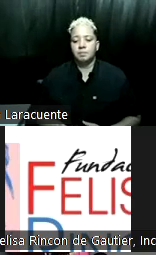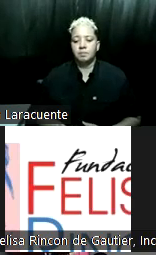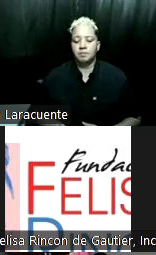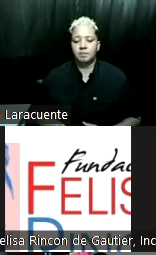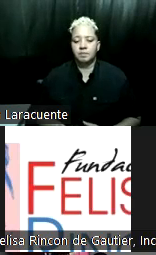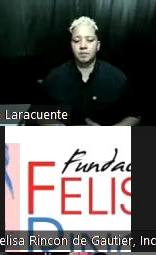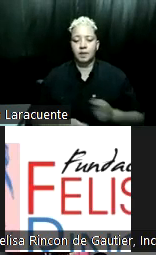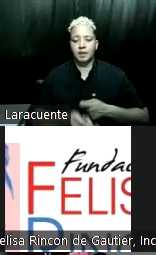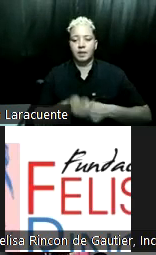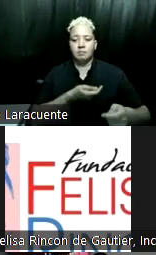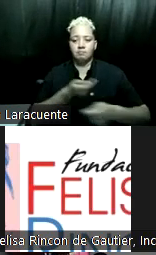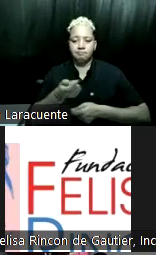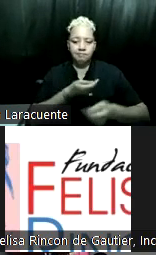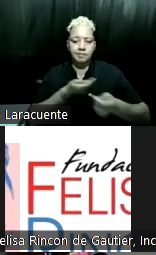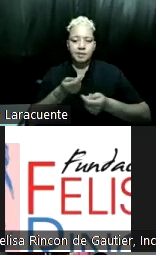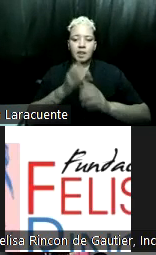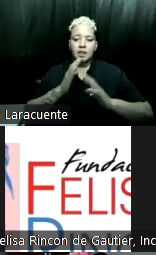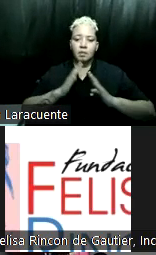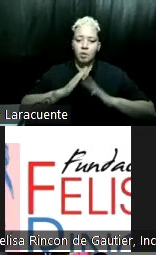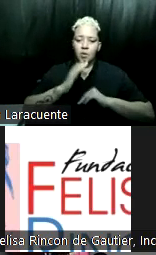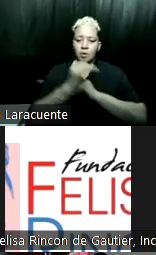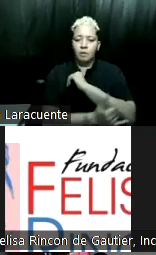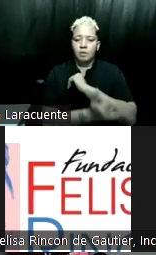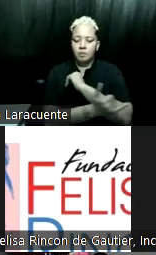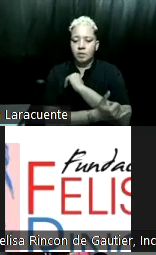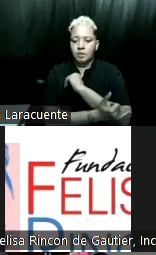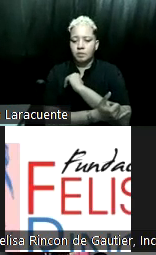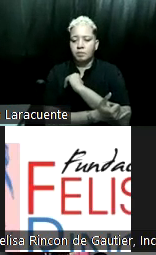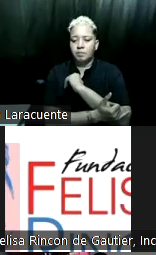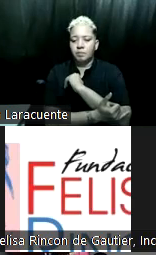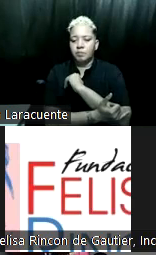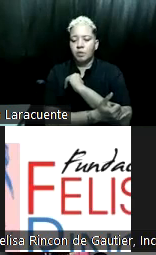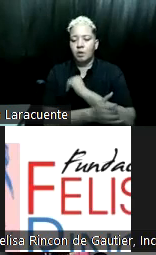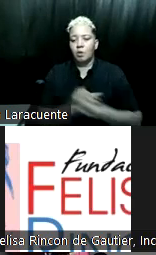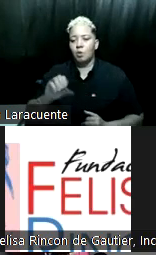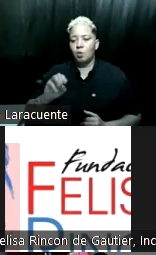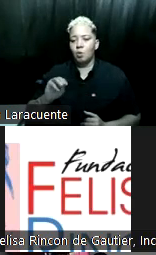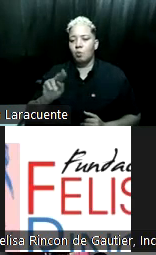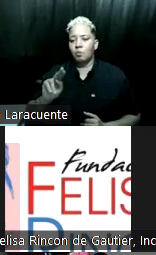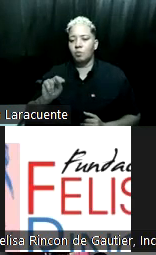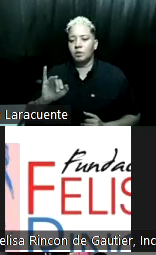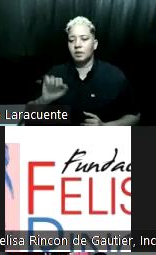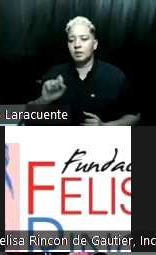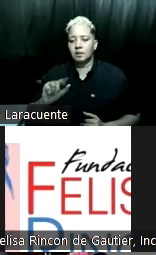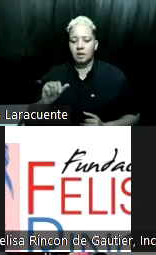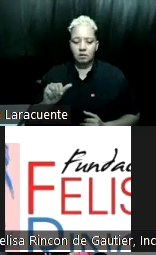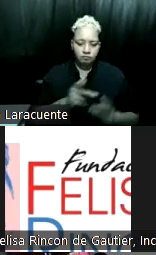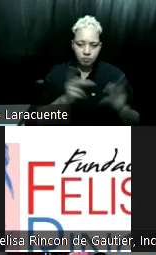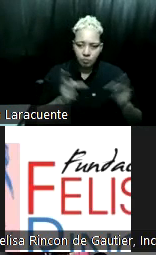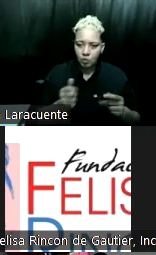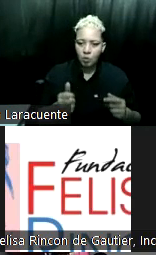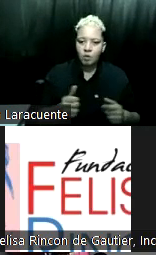intercambio deportivo con países del bloque comunista los posicionó como una potencia